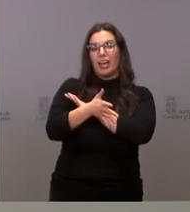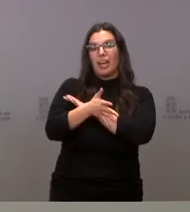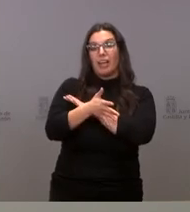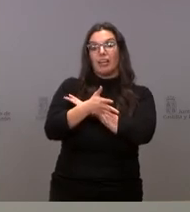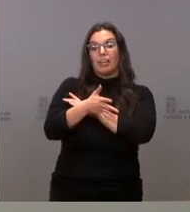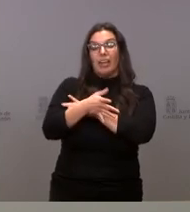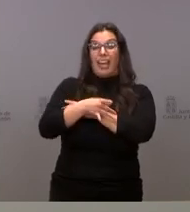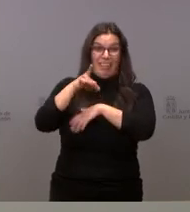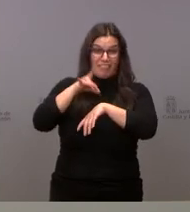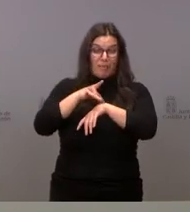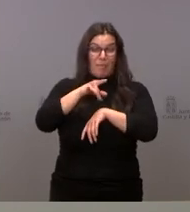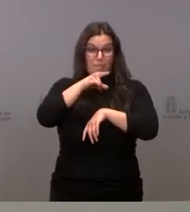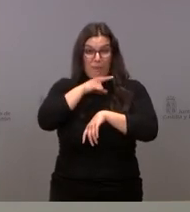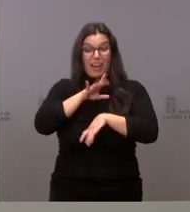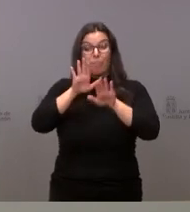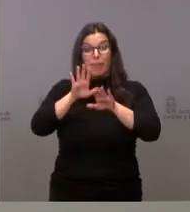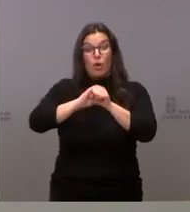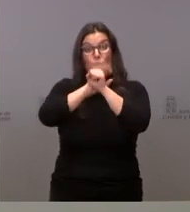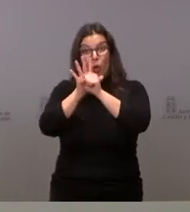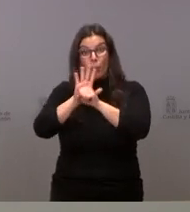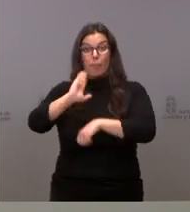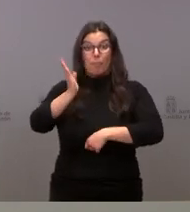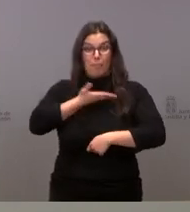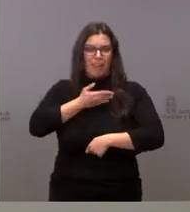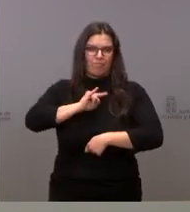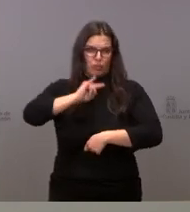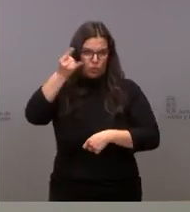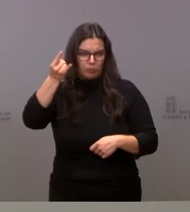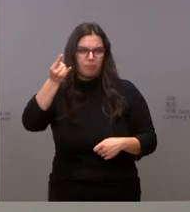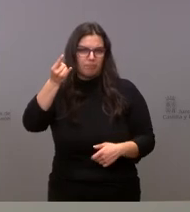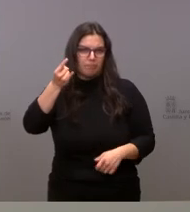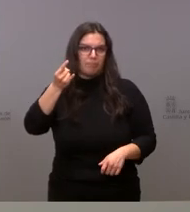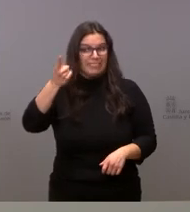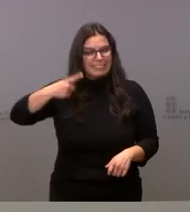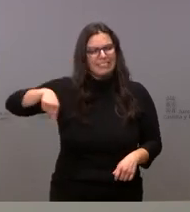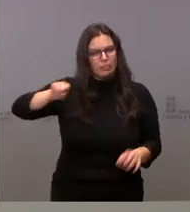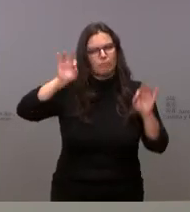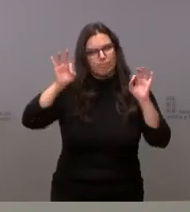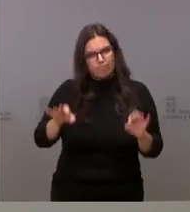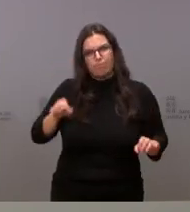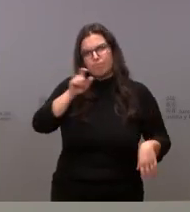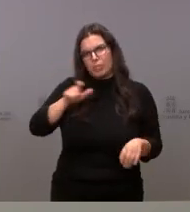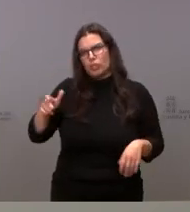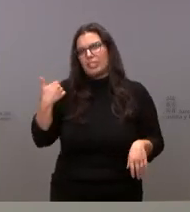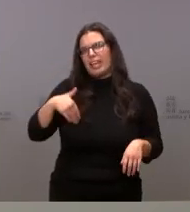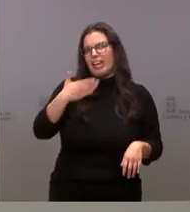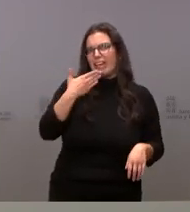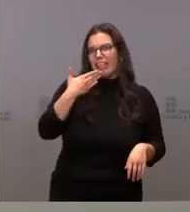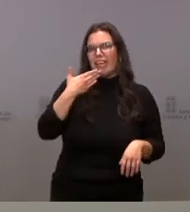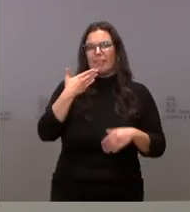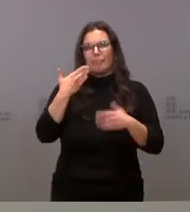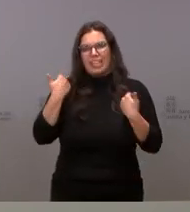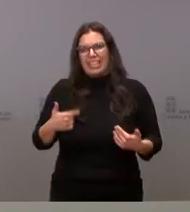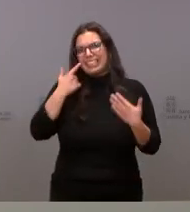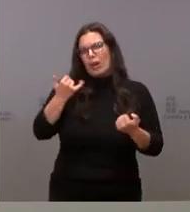consecuencia de padecer una situación de infección por corona virus y que evidentemente en pacientes edad recientes frágiles y